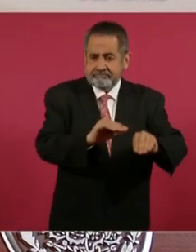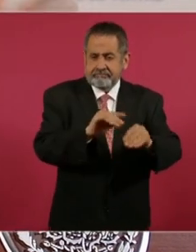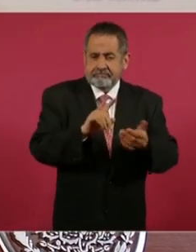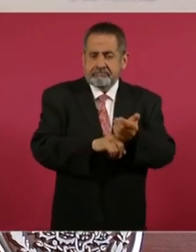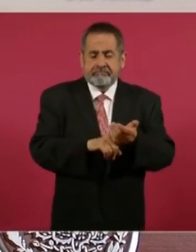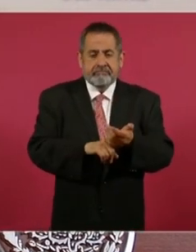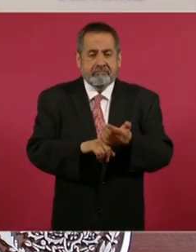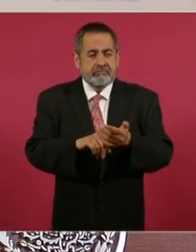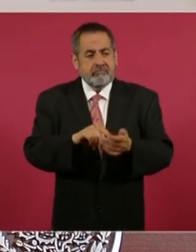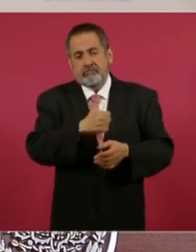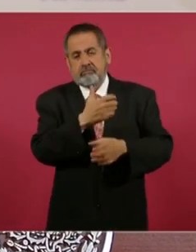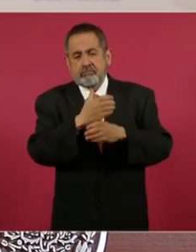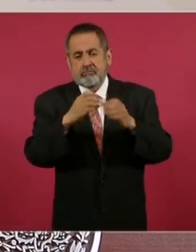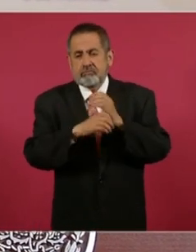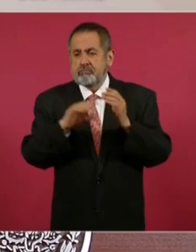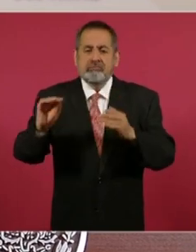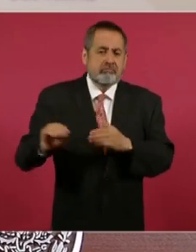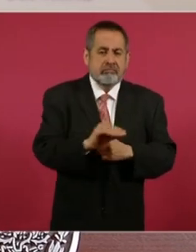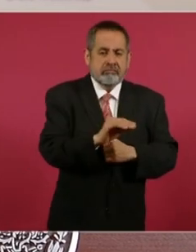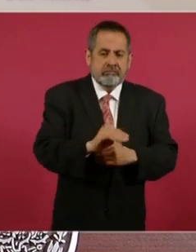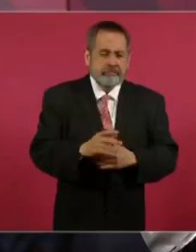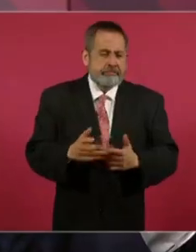en esta otra ocupación, ¿no?